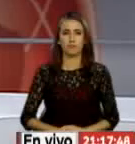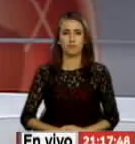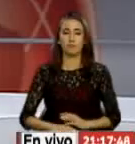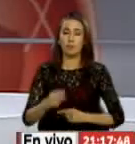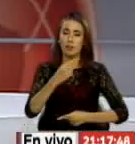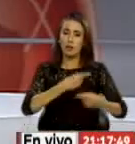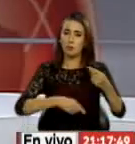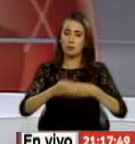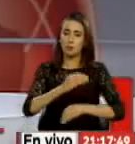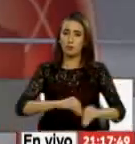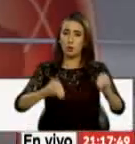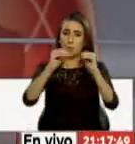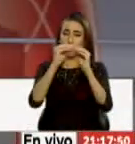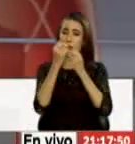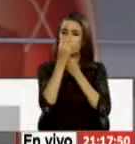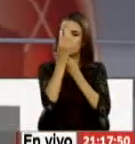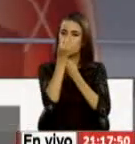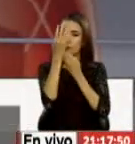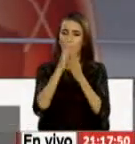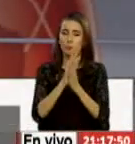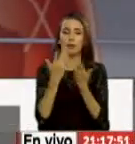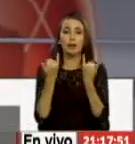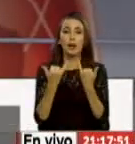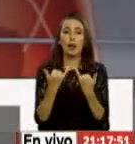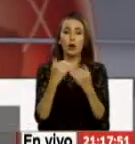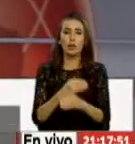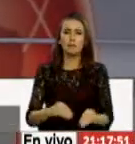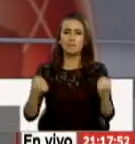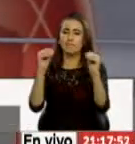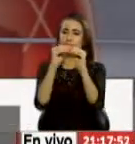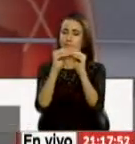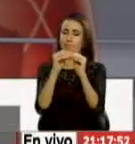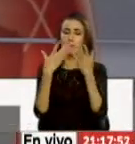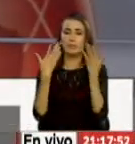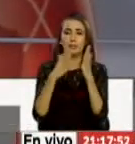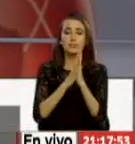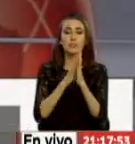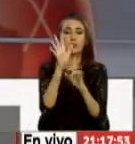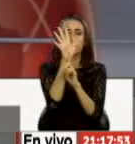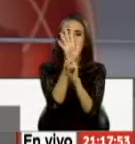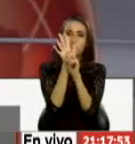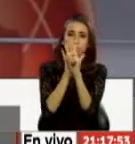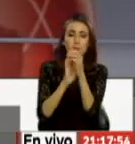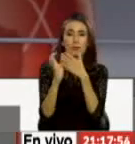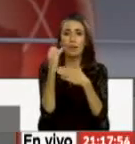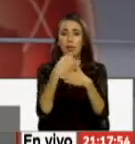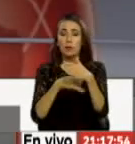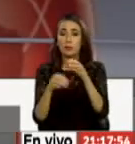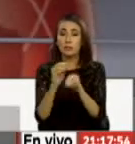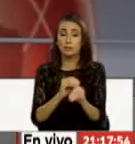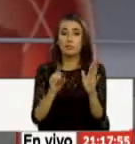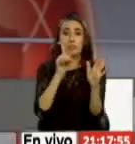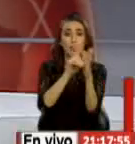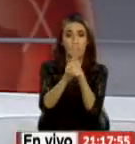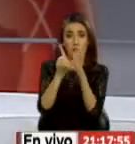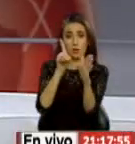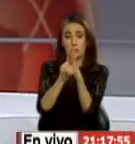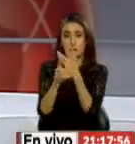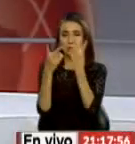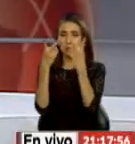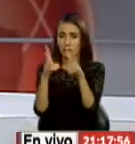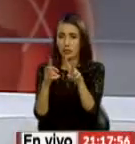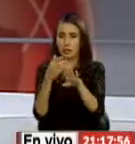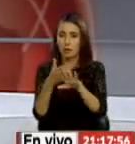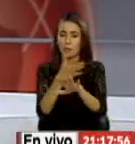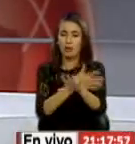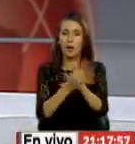Estamos de regreso con más informaciones. Contamos que cada vez son más los casos de abuso sexual infantil que se denuncian y con ello vienen las secuelas que deja